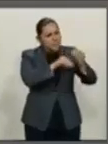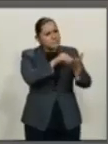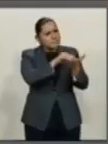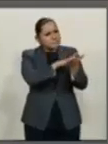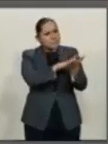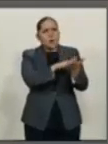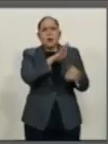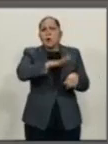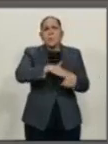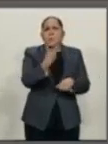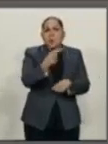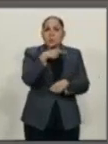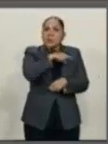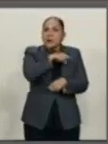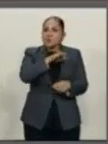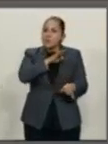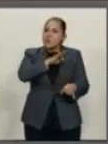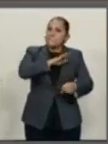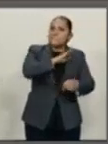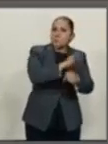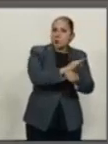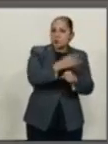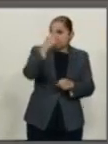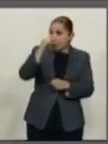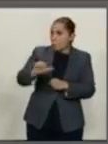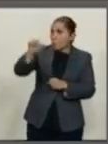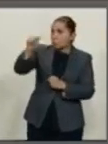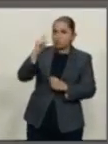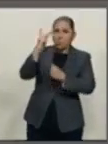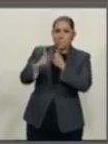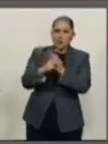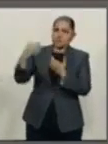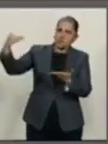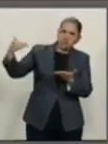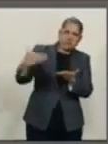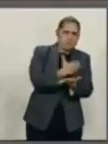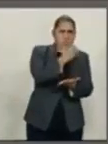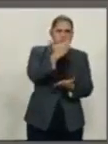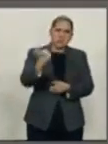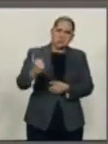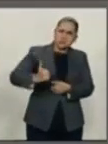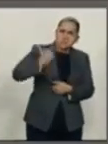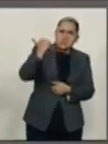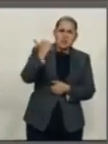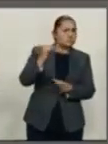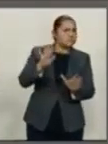la nación ante una invasión extranjera, teniendo los constituyentes